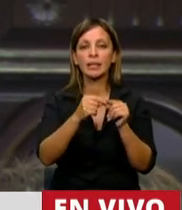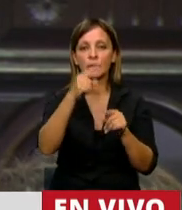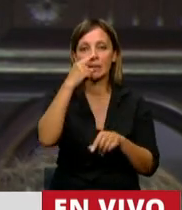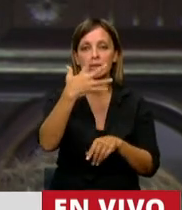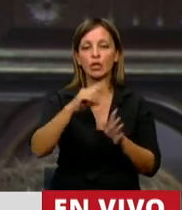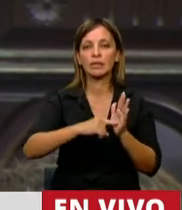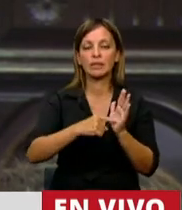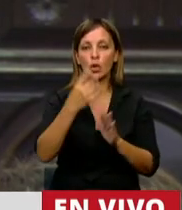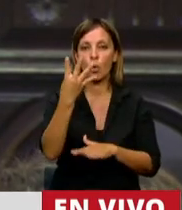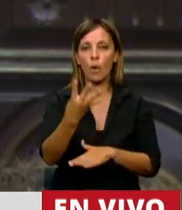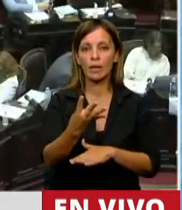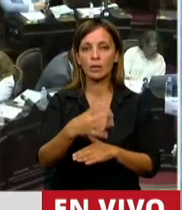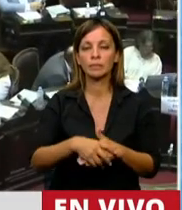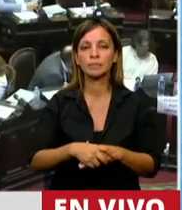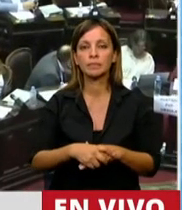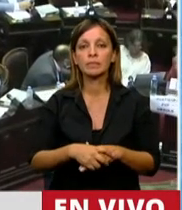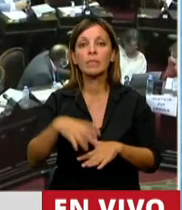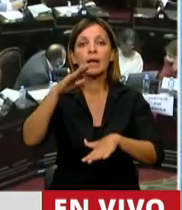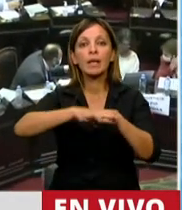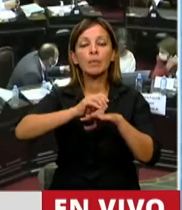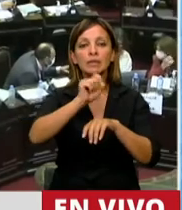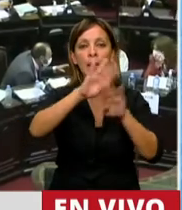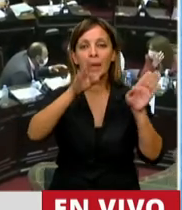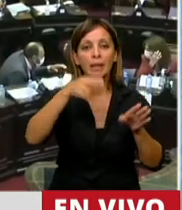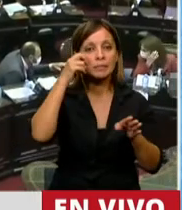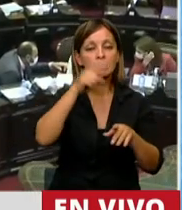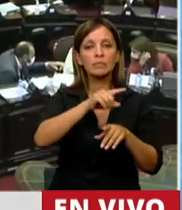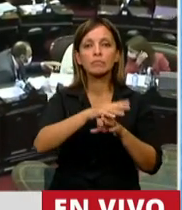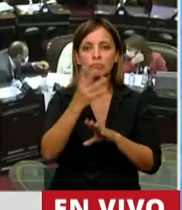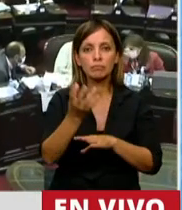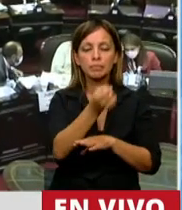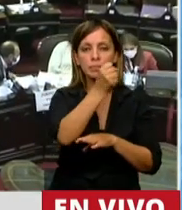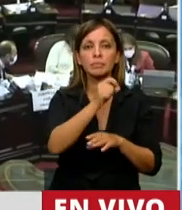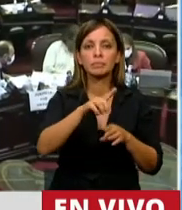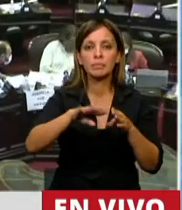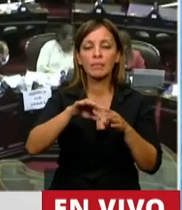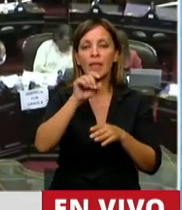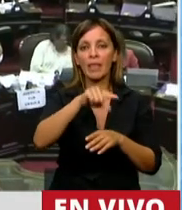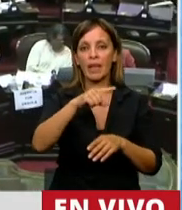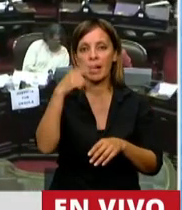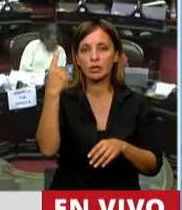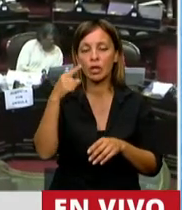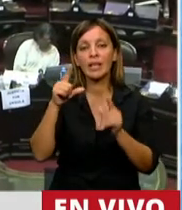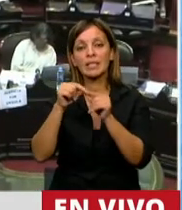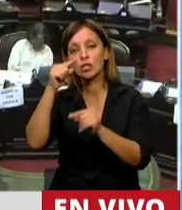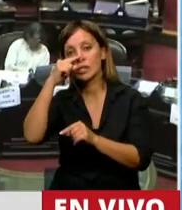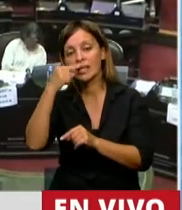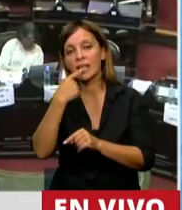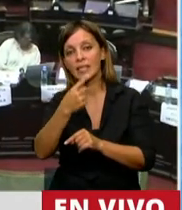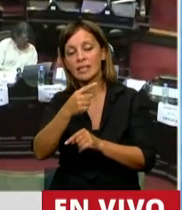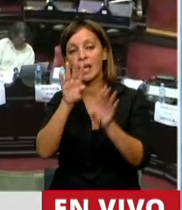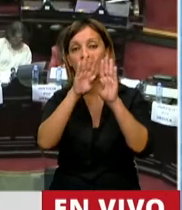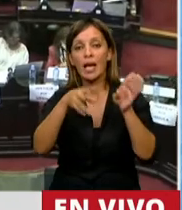que, corresponde a él, contraer los empréstitos de la Nación. Y el inciso 7 dice que corresponde al